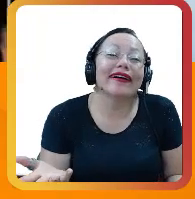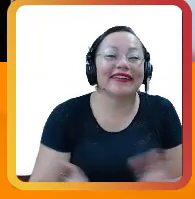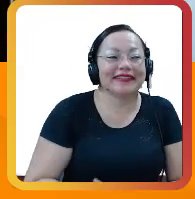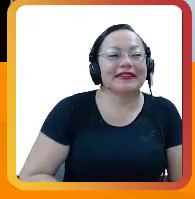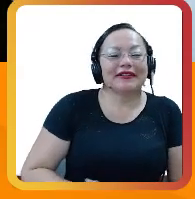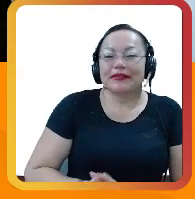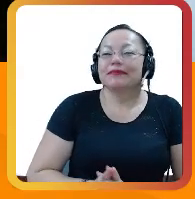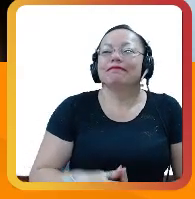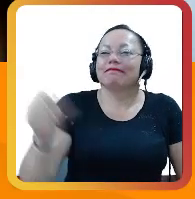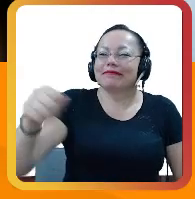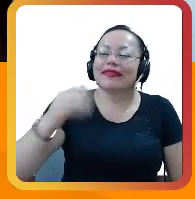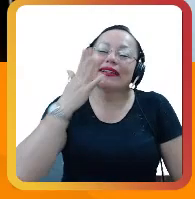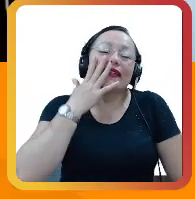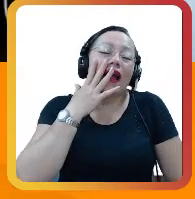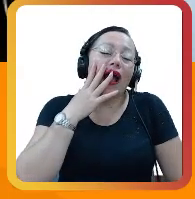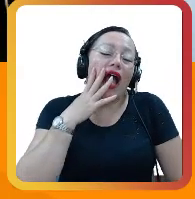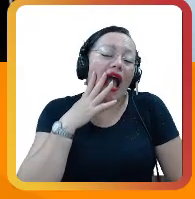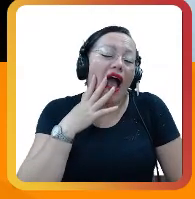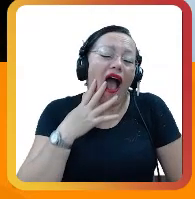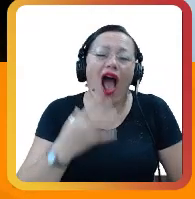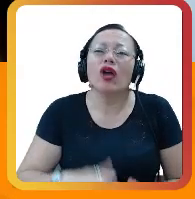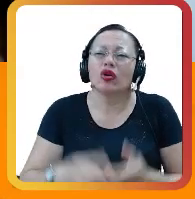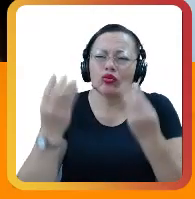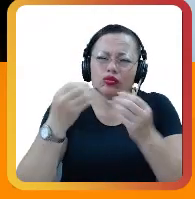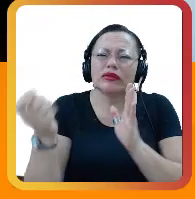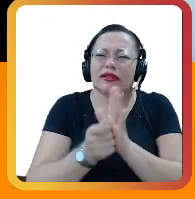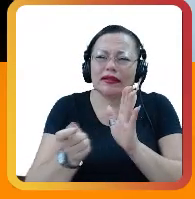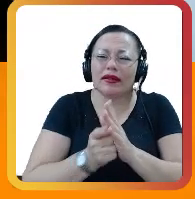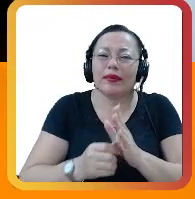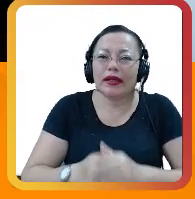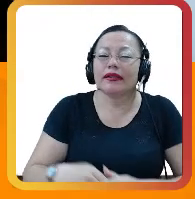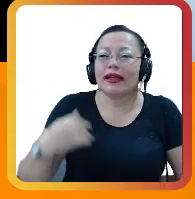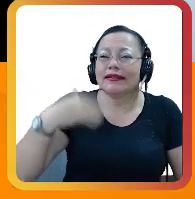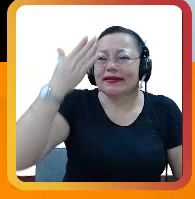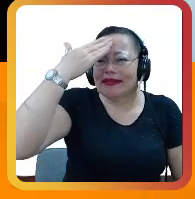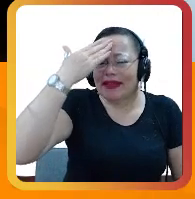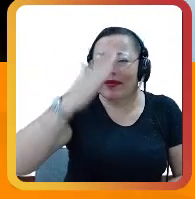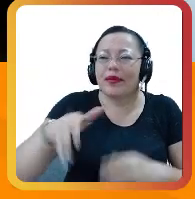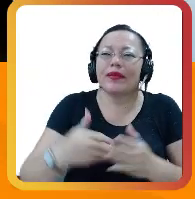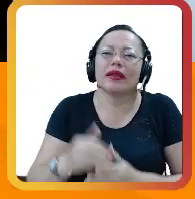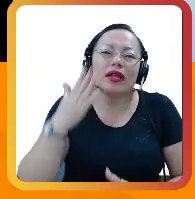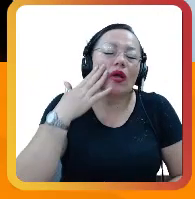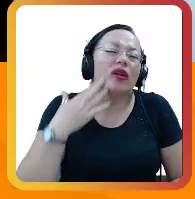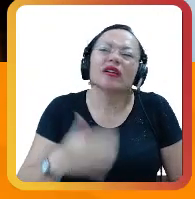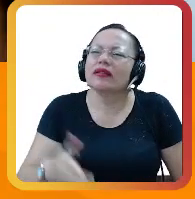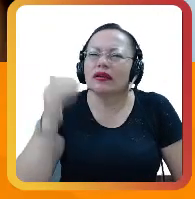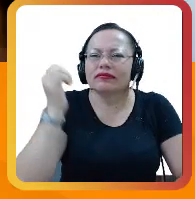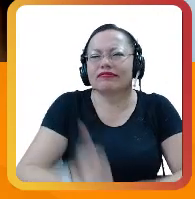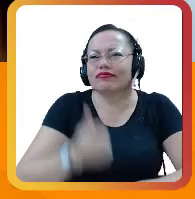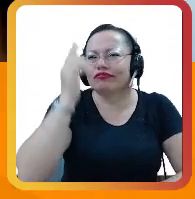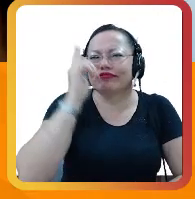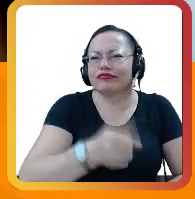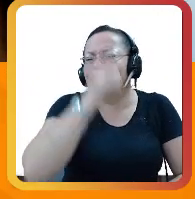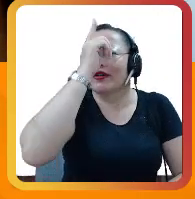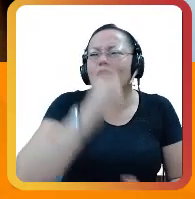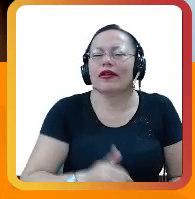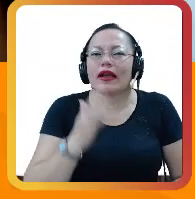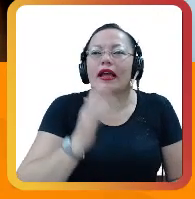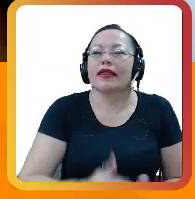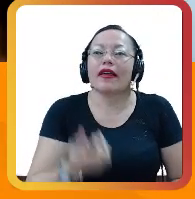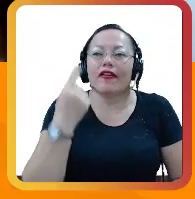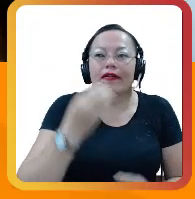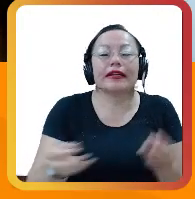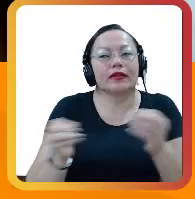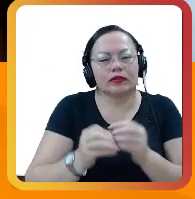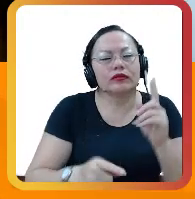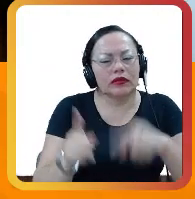Esa anemia. Uy, sí, porque muchas veces, bueno, sabemos que la anemia ocurre cuando por la falta, muchas veces,